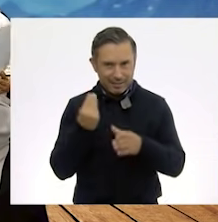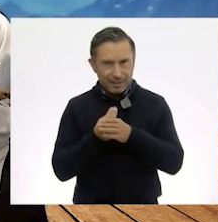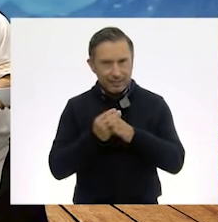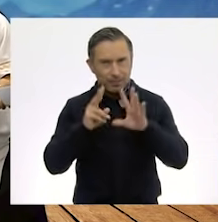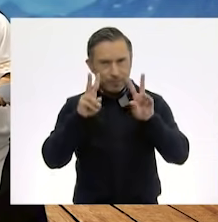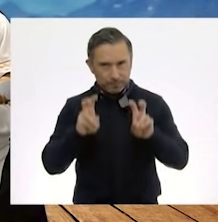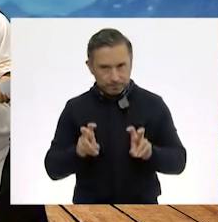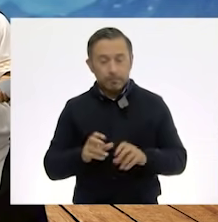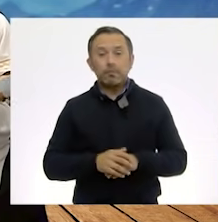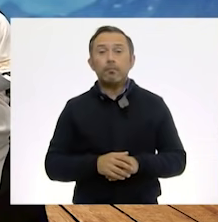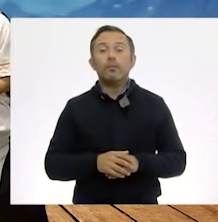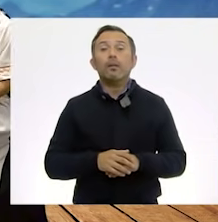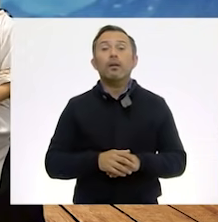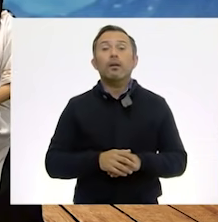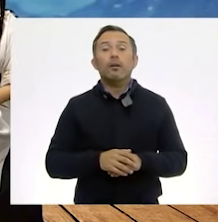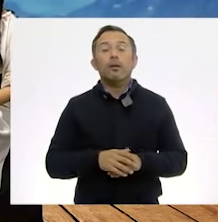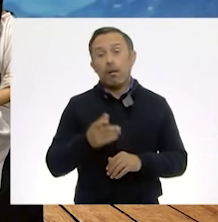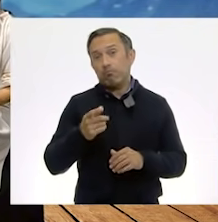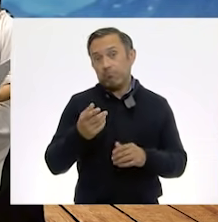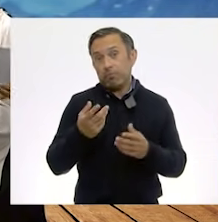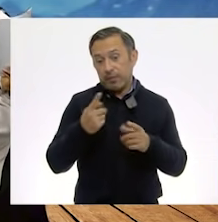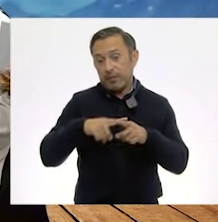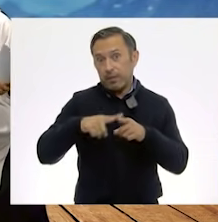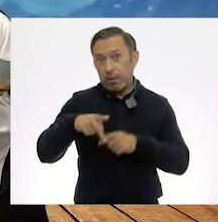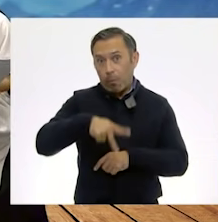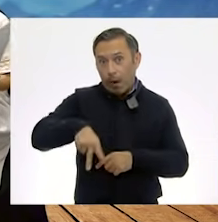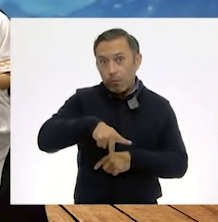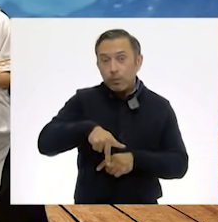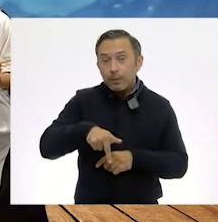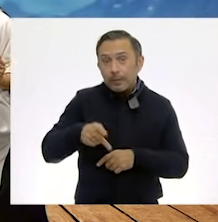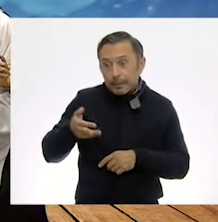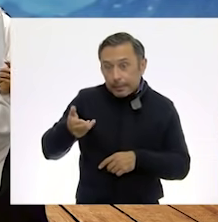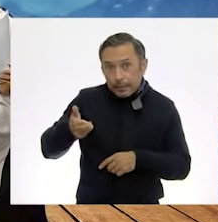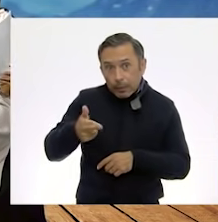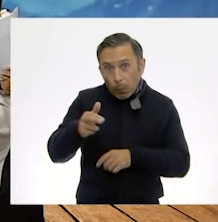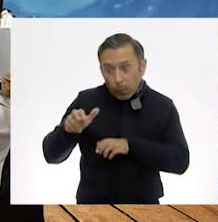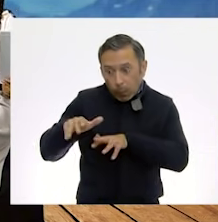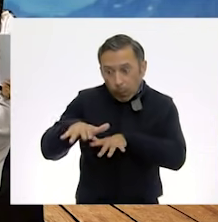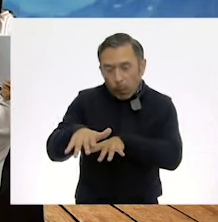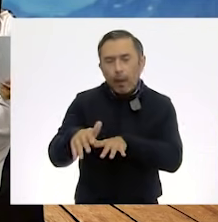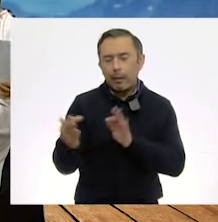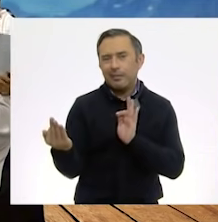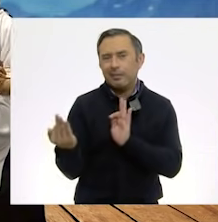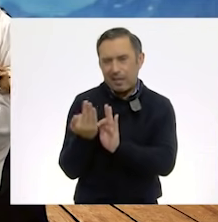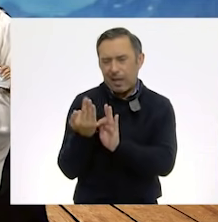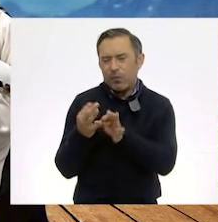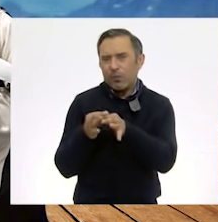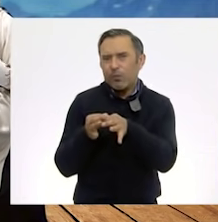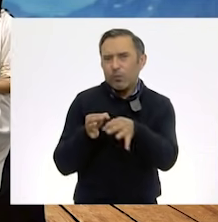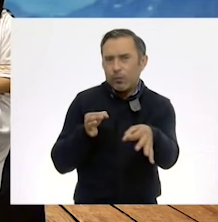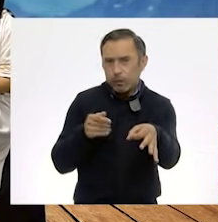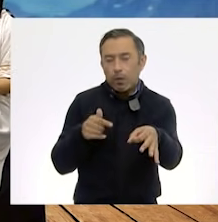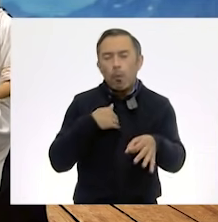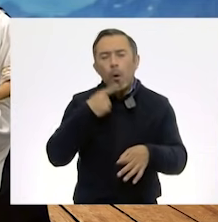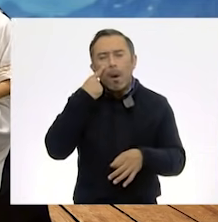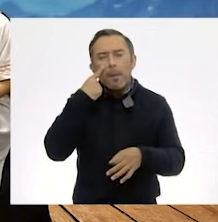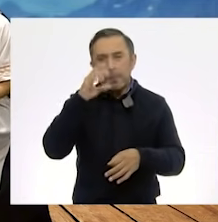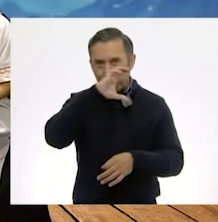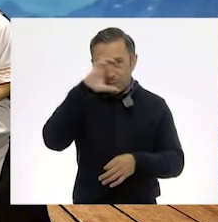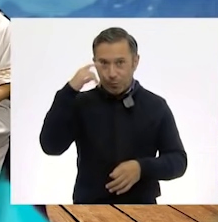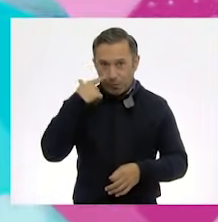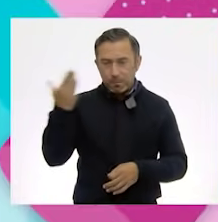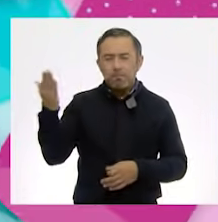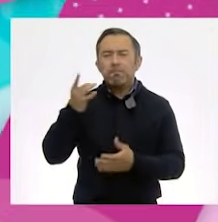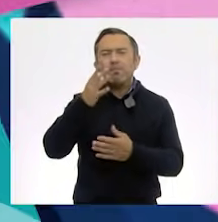varias asentaron cerca de ríos. ¿Qué te parece si repasamos un poco de cuáles son estas civilizaciones viendo las siguientes imágenes?